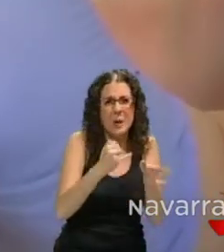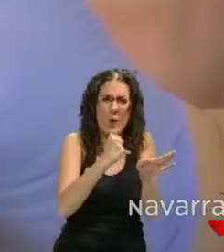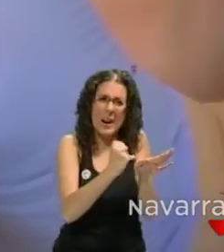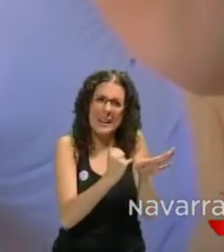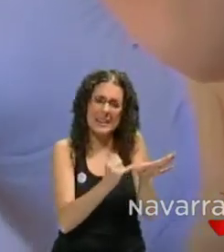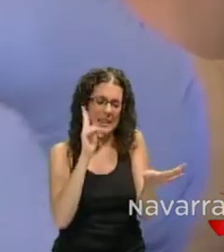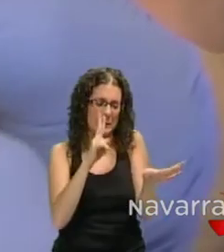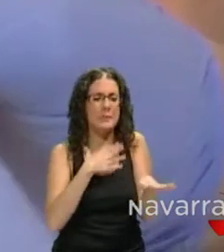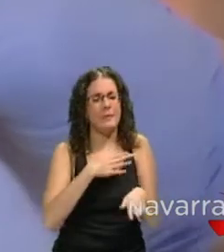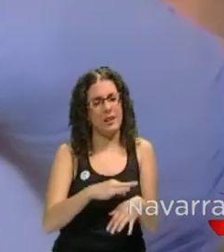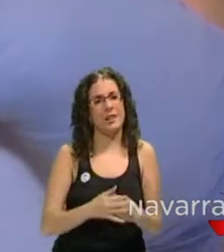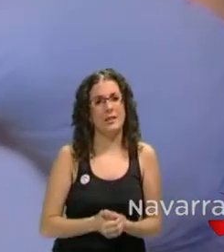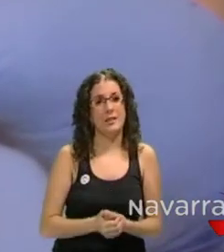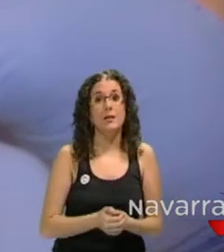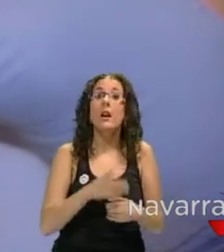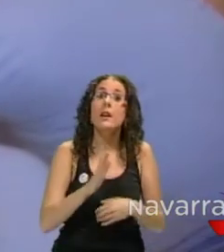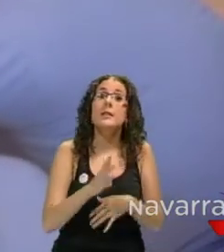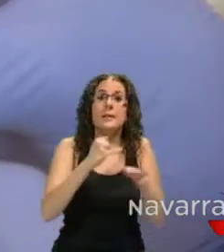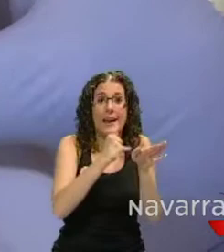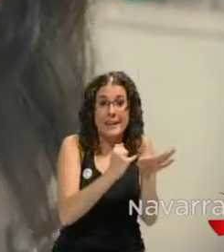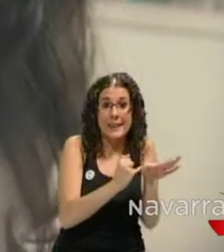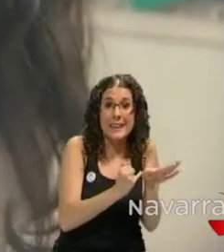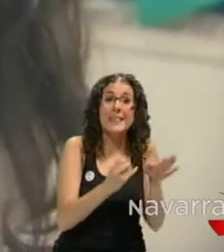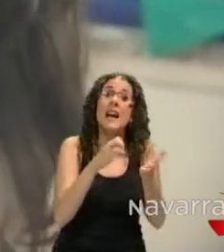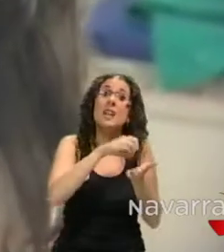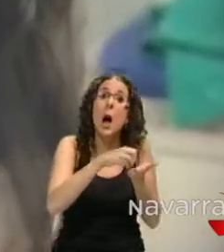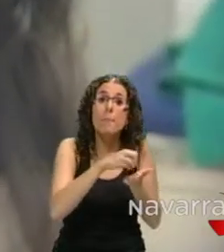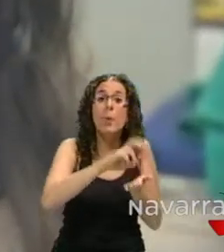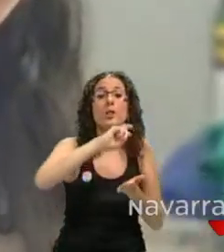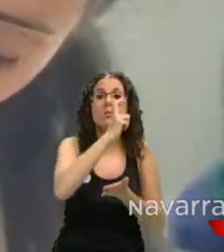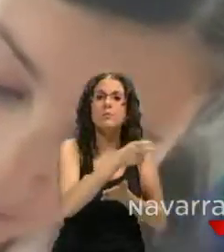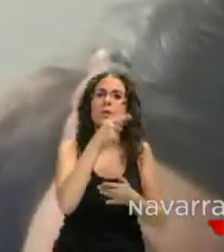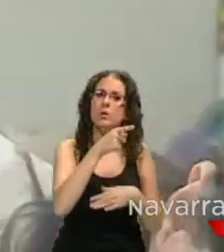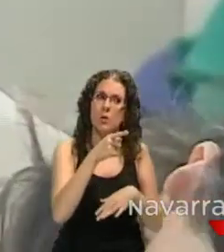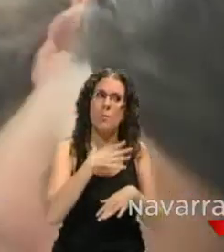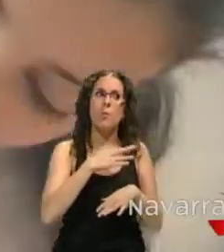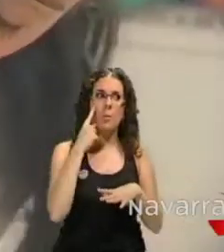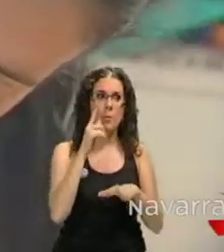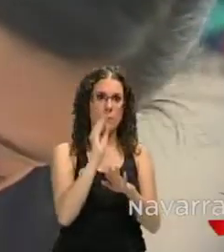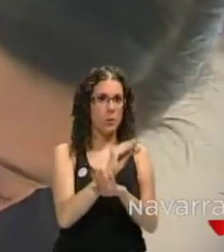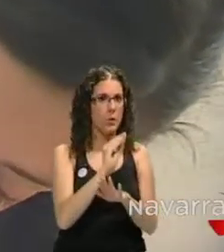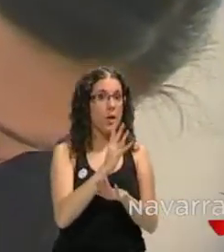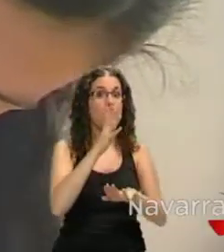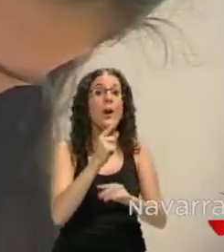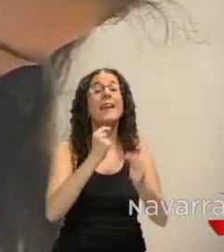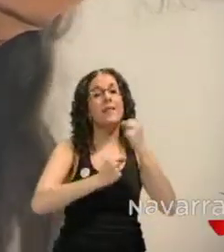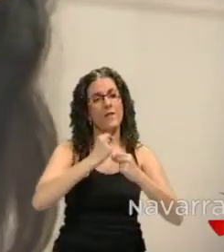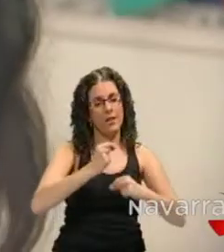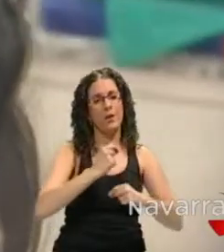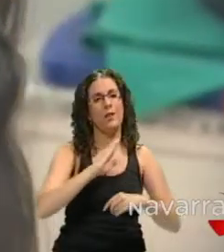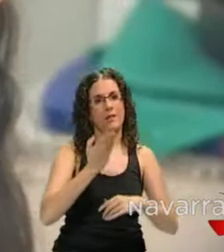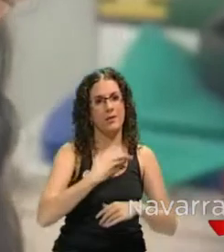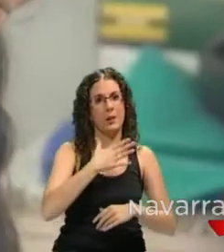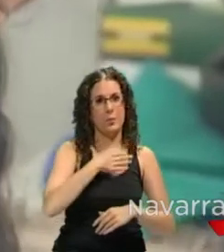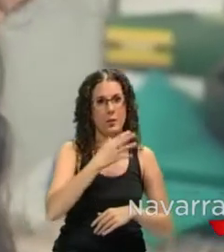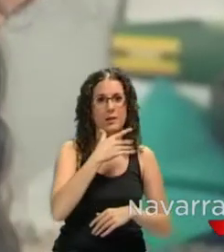son además una puerta de entrada a las infecciones en nuestro organismo. Los expertos recomiendan elegir un calzado adecuado, una buena higiene